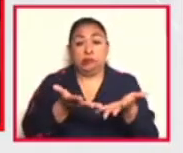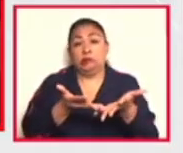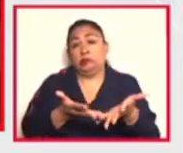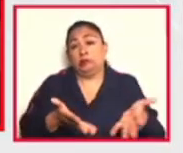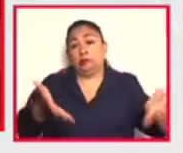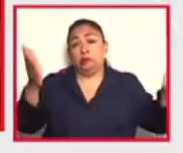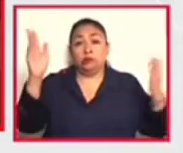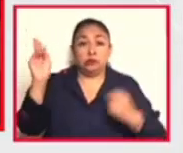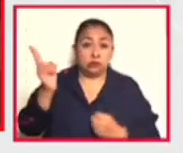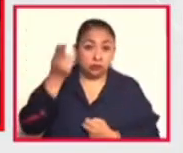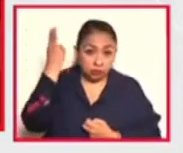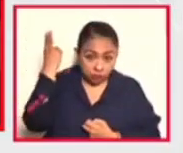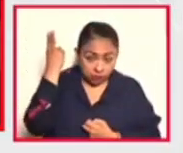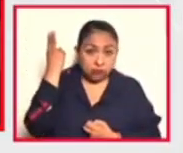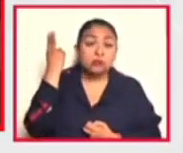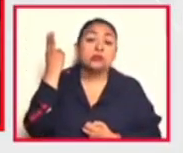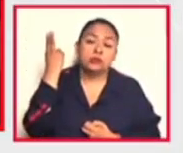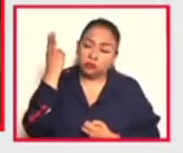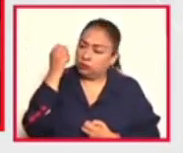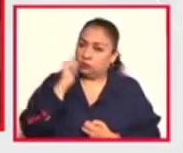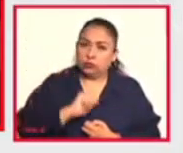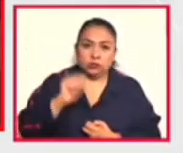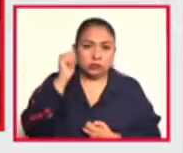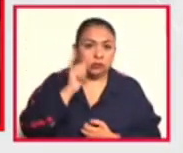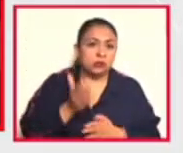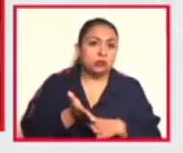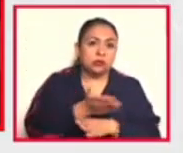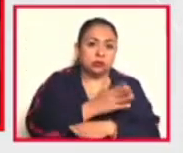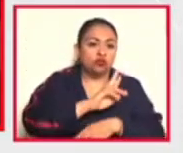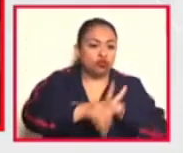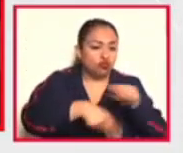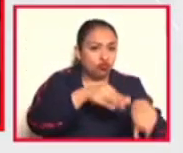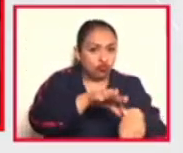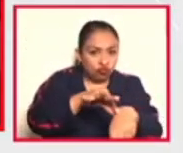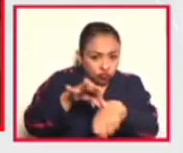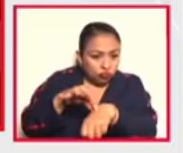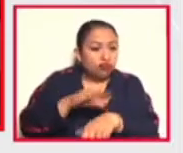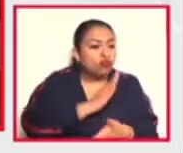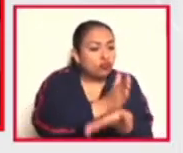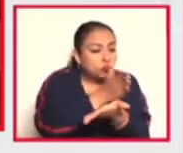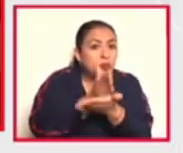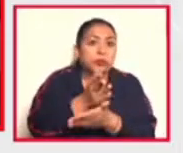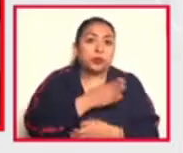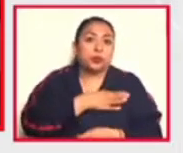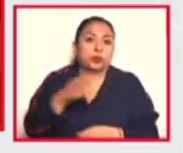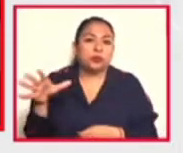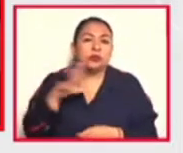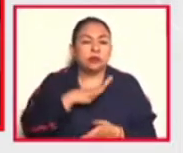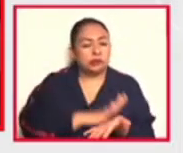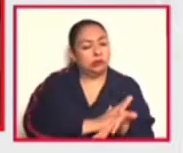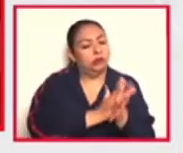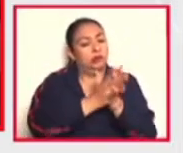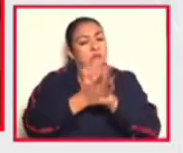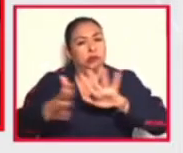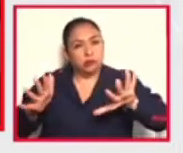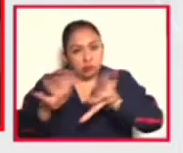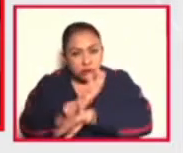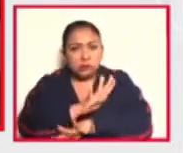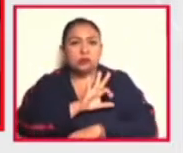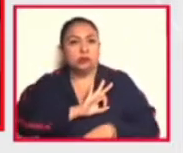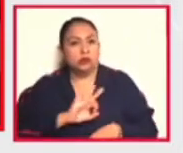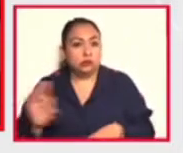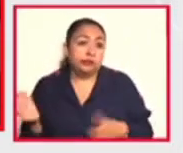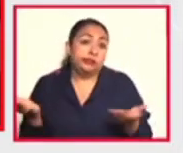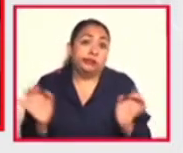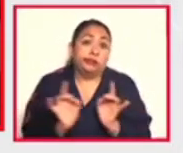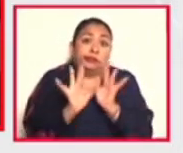UNAM, que desde luego siempre había sido presencial. Qué bueno que haya la capacidad de reconvertirse, de transformarse, dadas las condiciones